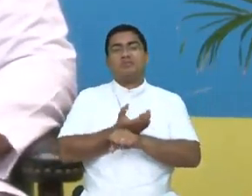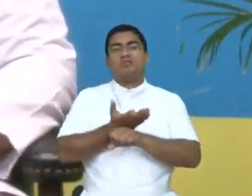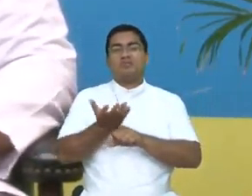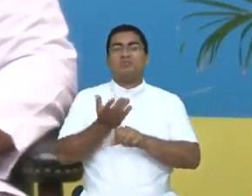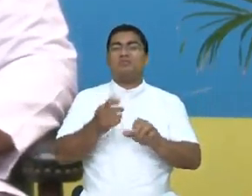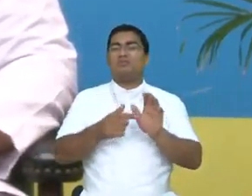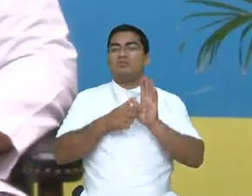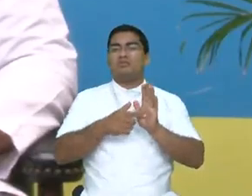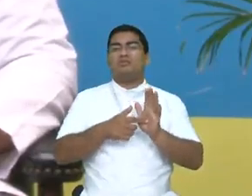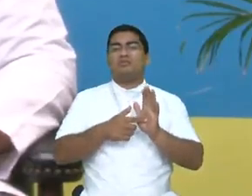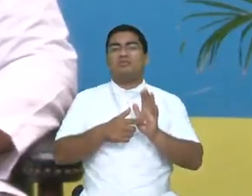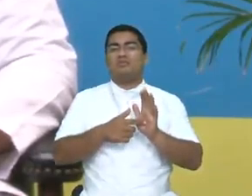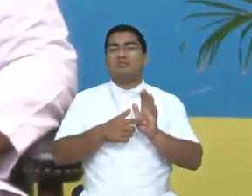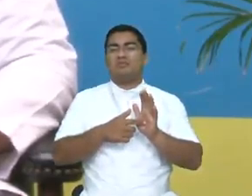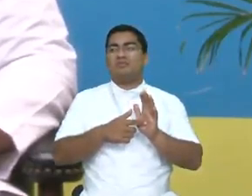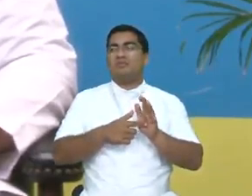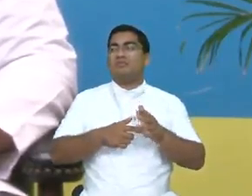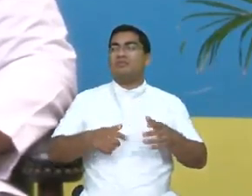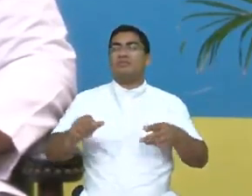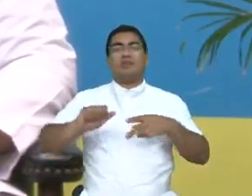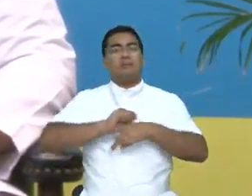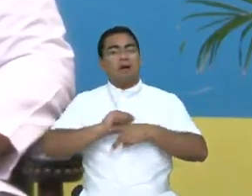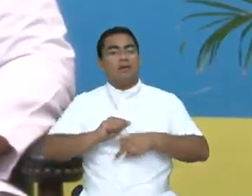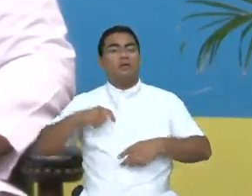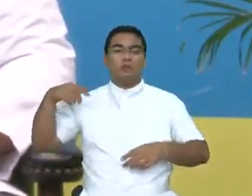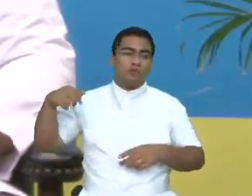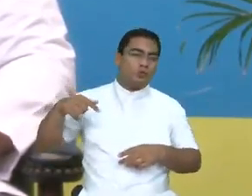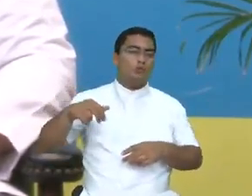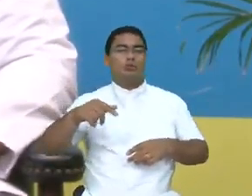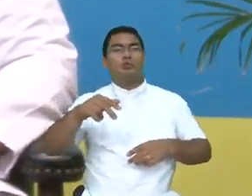ejemplo, hacer un ejercicio balanceado, caminar,